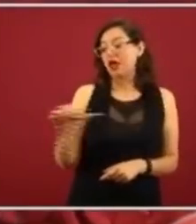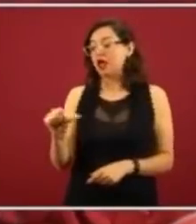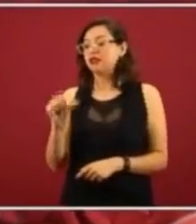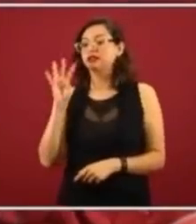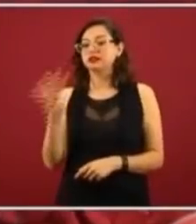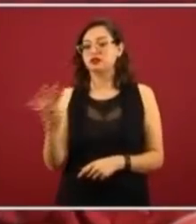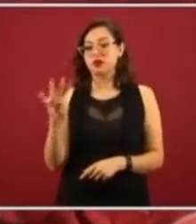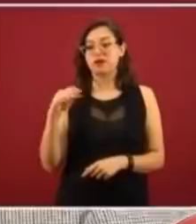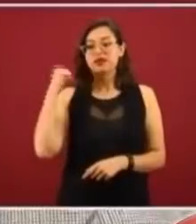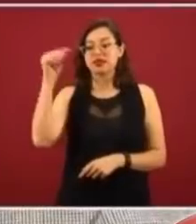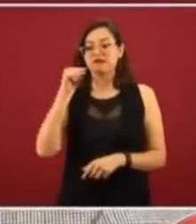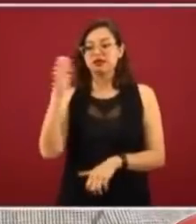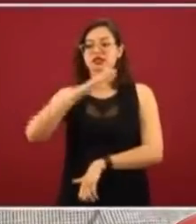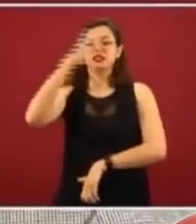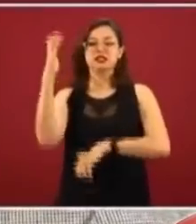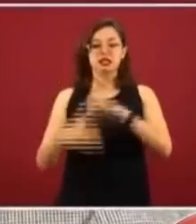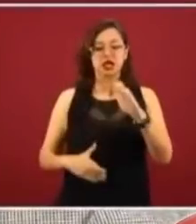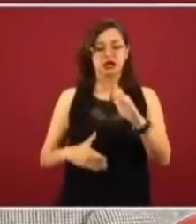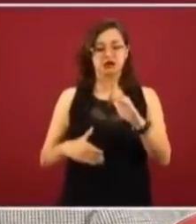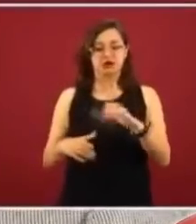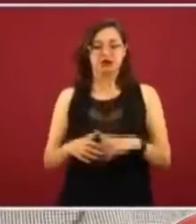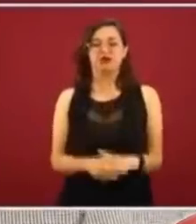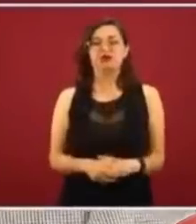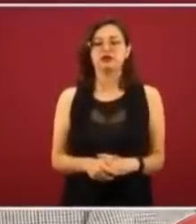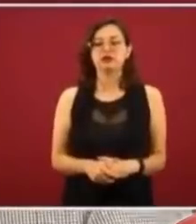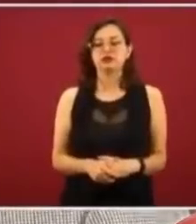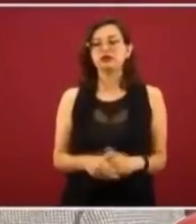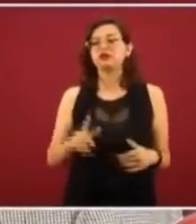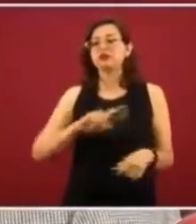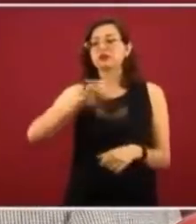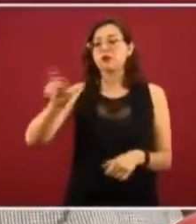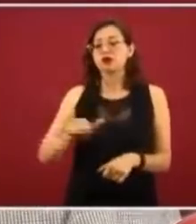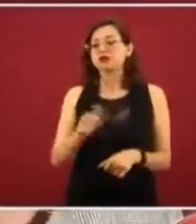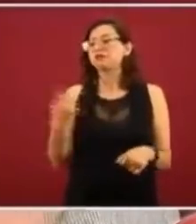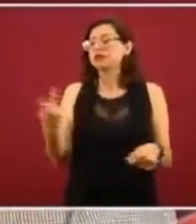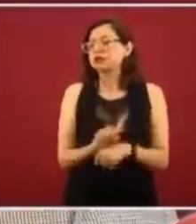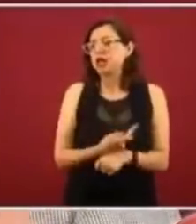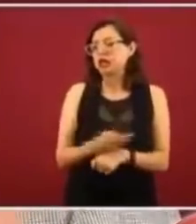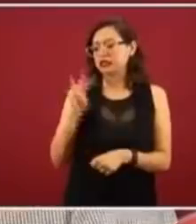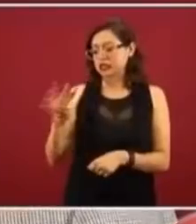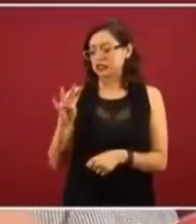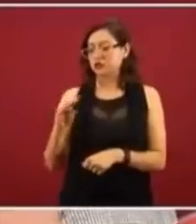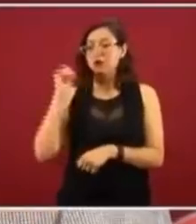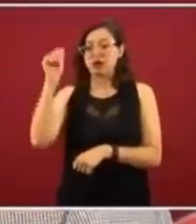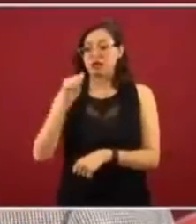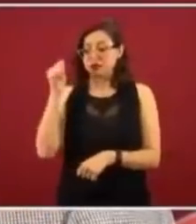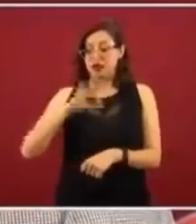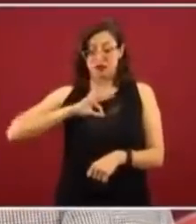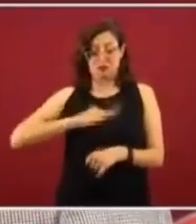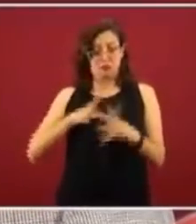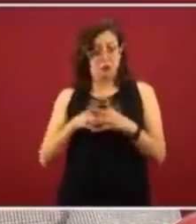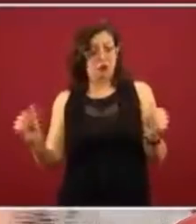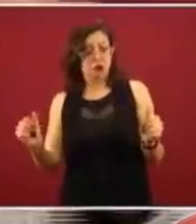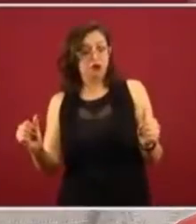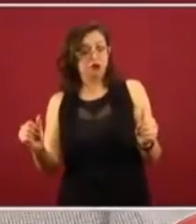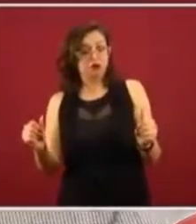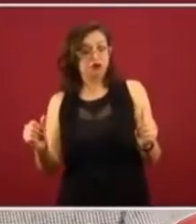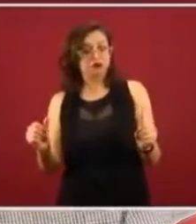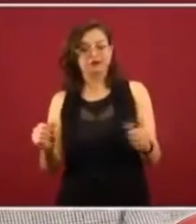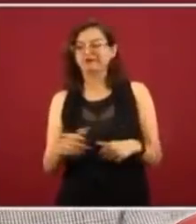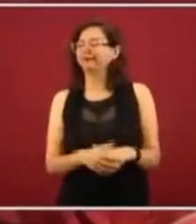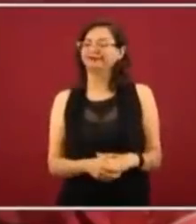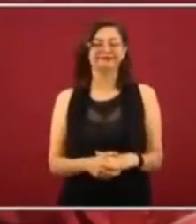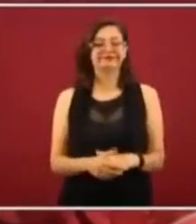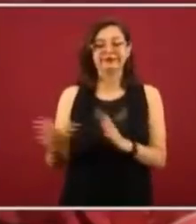abril. ¿Qué esperamos que resulte de ello? Desafortunadamente no que pare el peligro o pare el riesgo. La fase